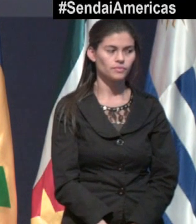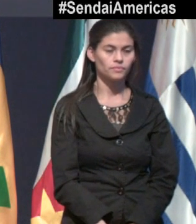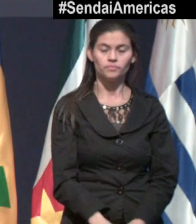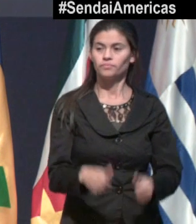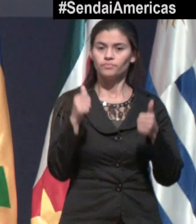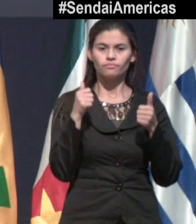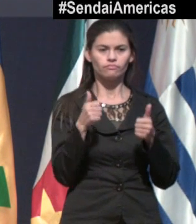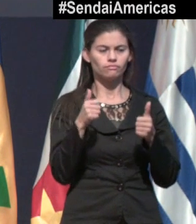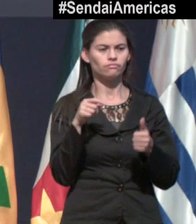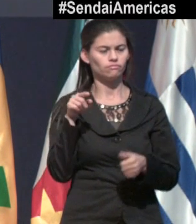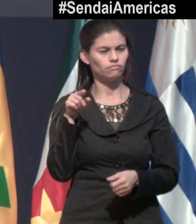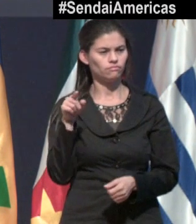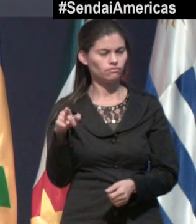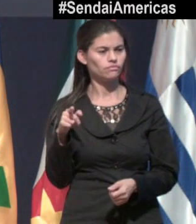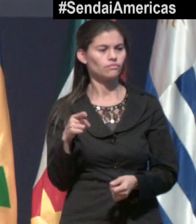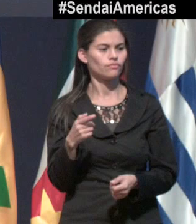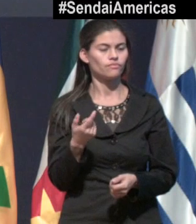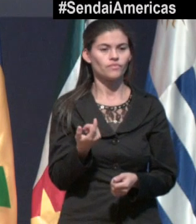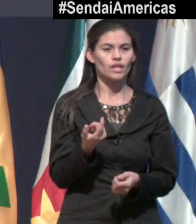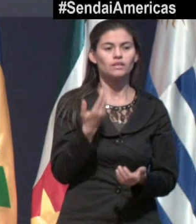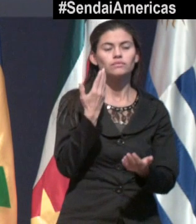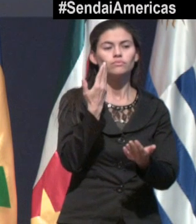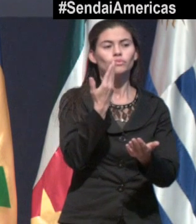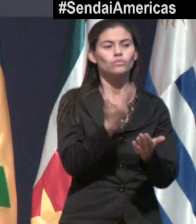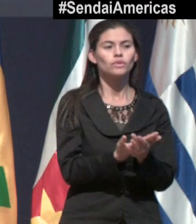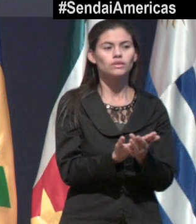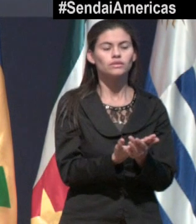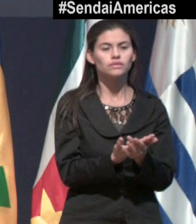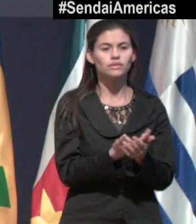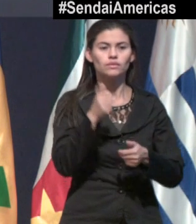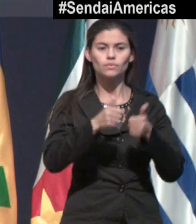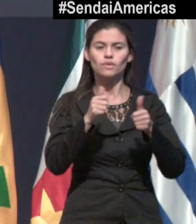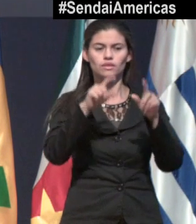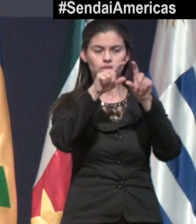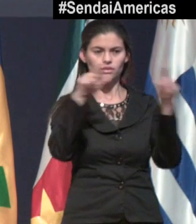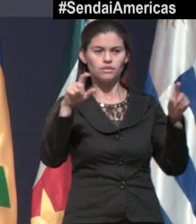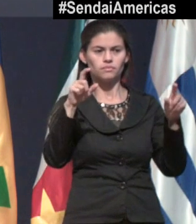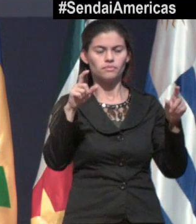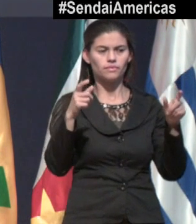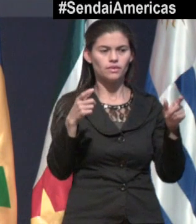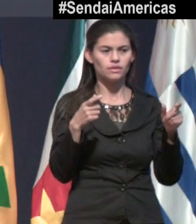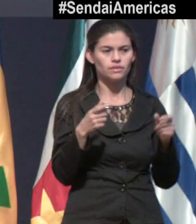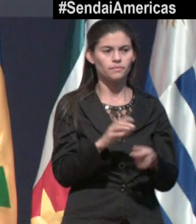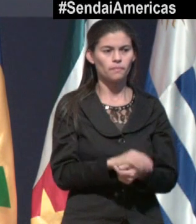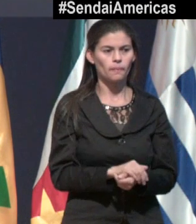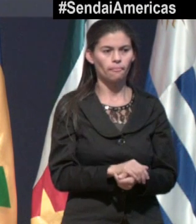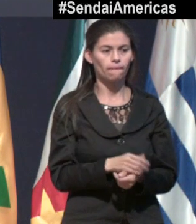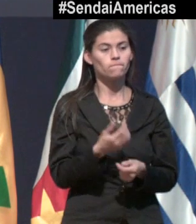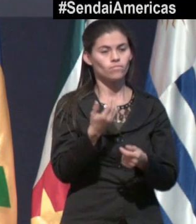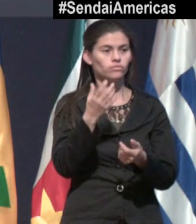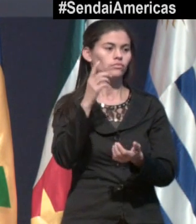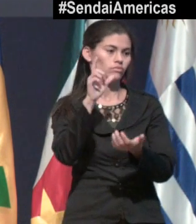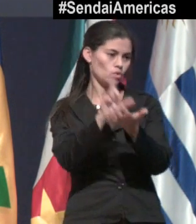Bueno, esto se magnifica en el caso de las pequeñas islas,